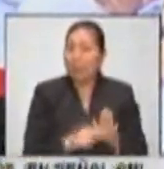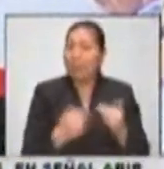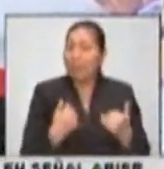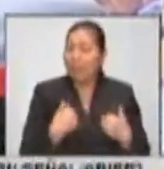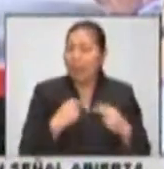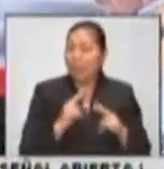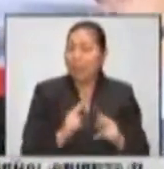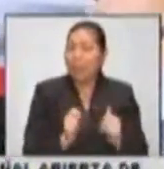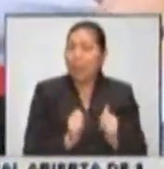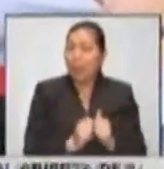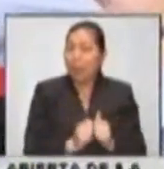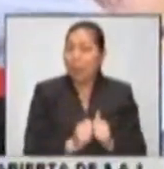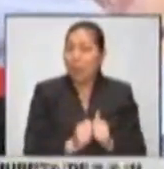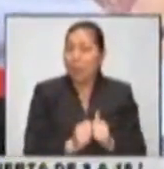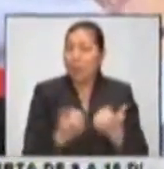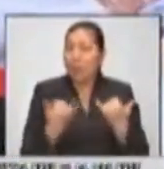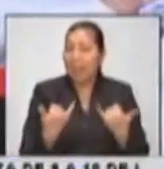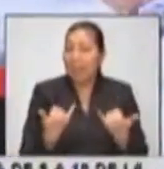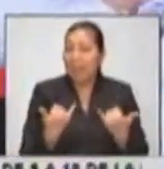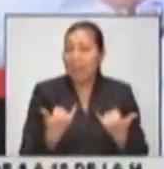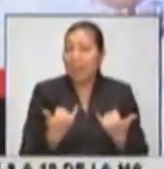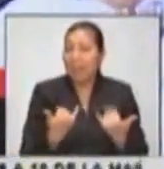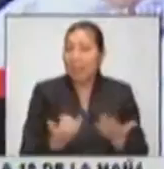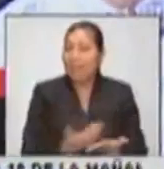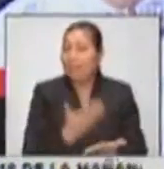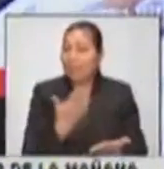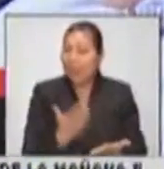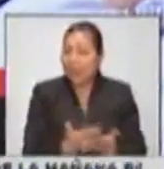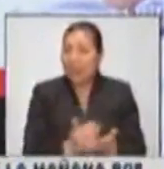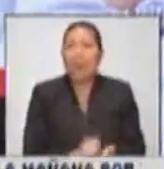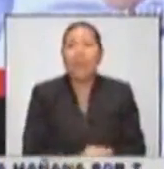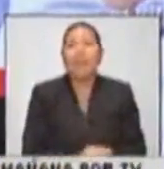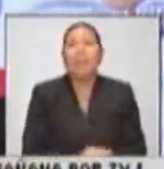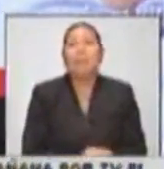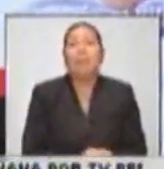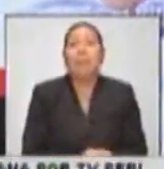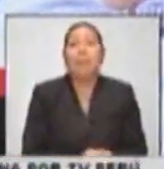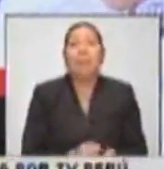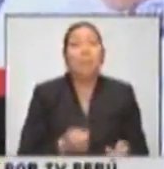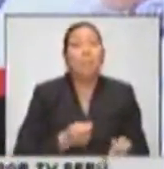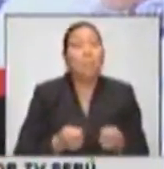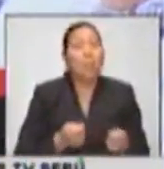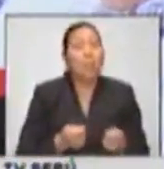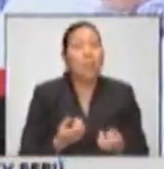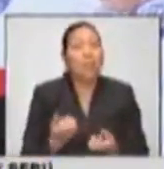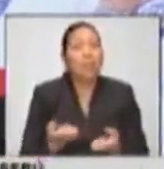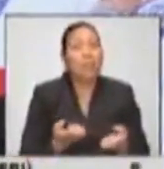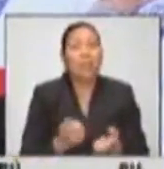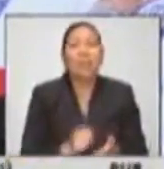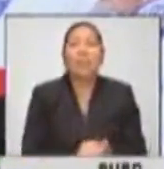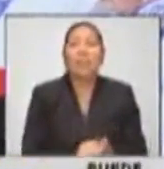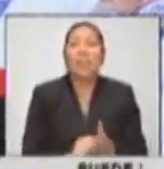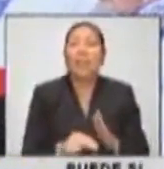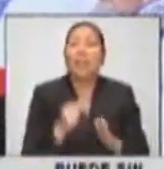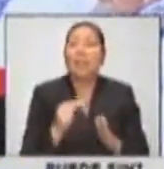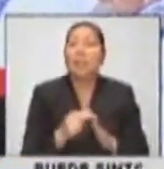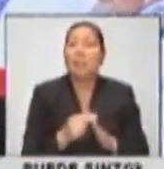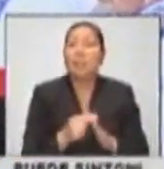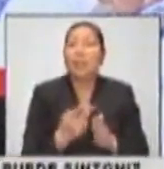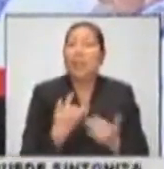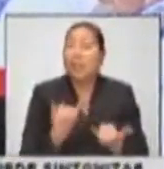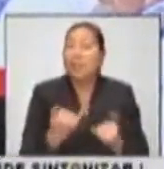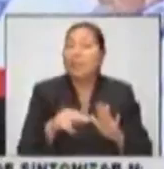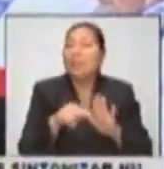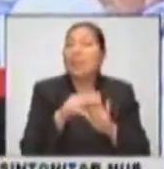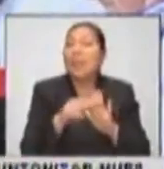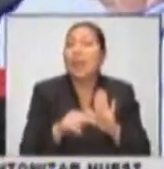con esta situación de, digamos, de movimientos financieros a nivel mundial. Y esa